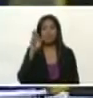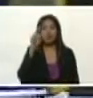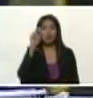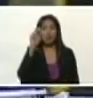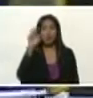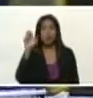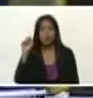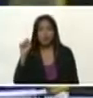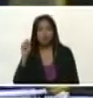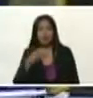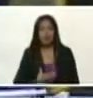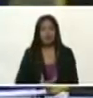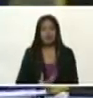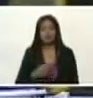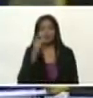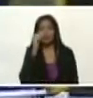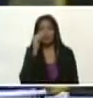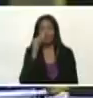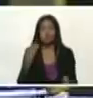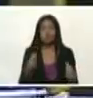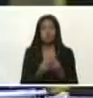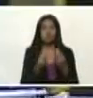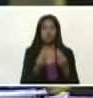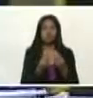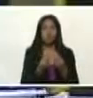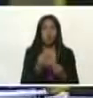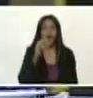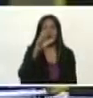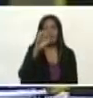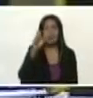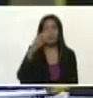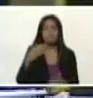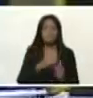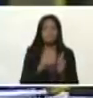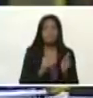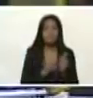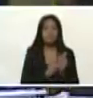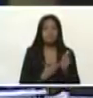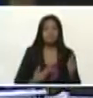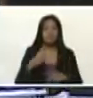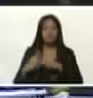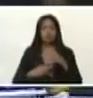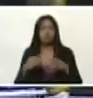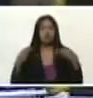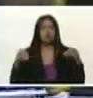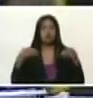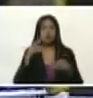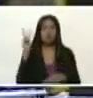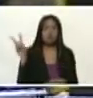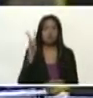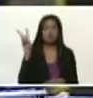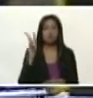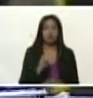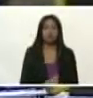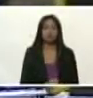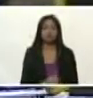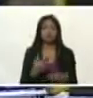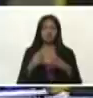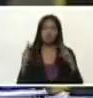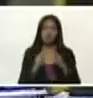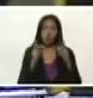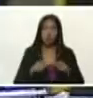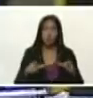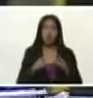su alcalde, César Silva, junto a Lenín Manchí, vicepresidente productivo de cartones de Venezuela. Allá se encuentran en